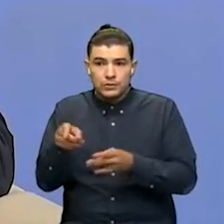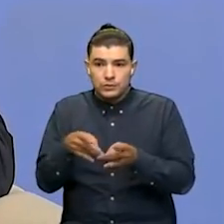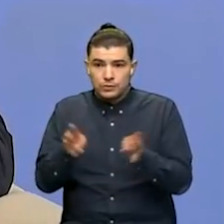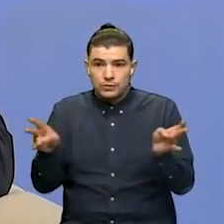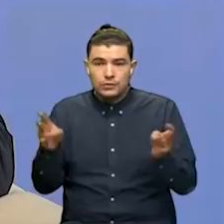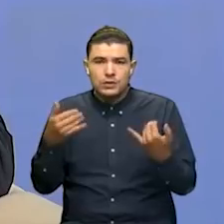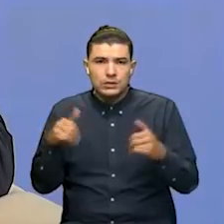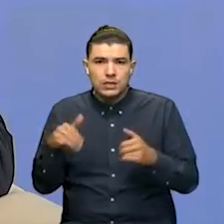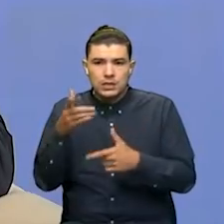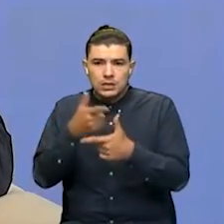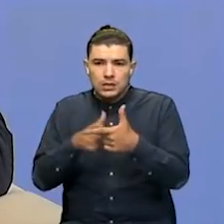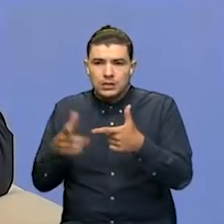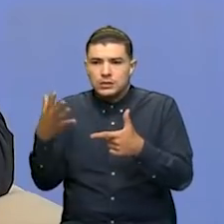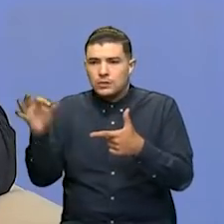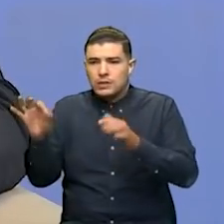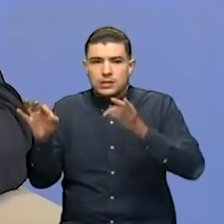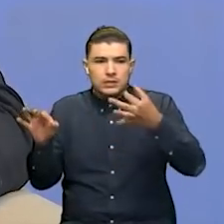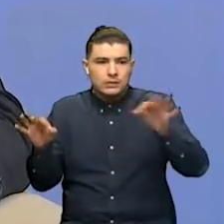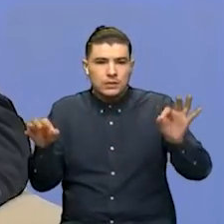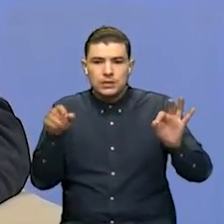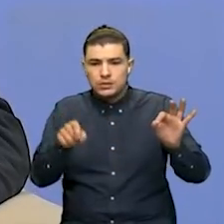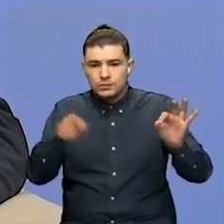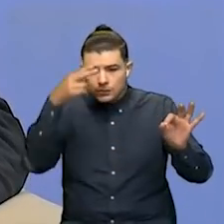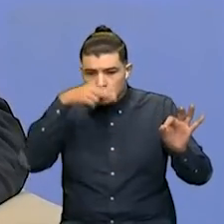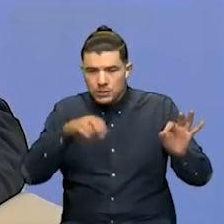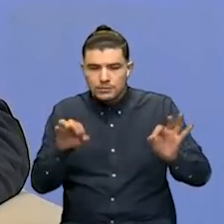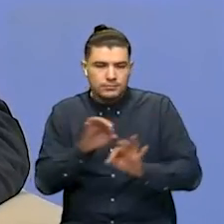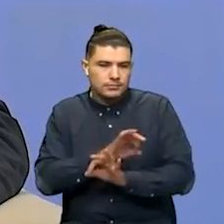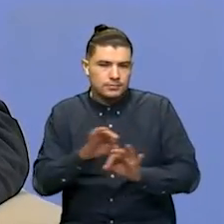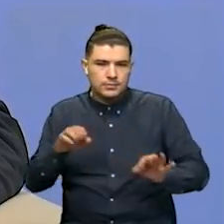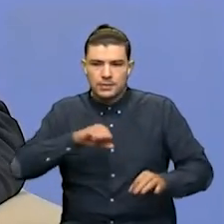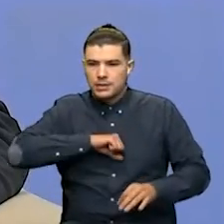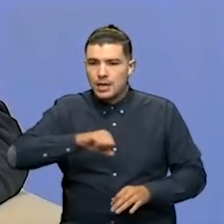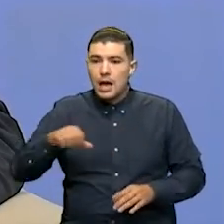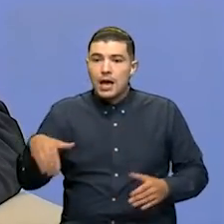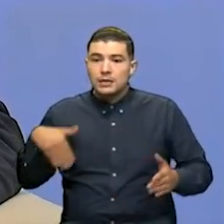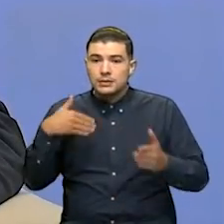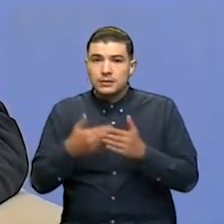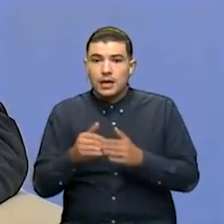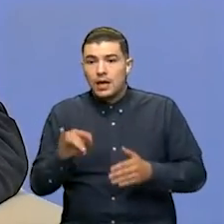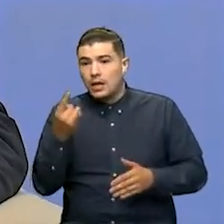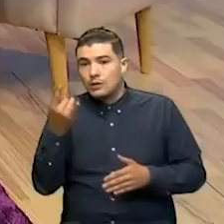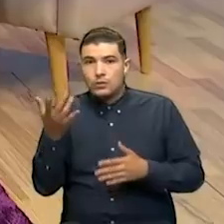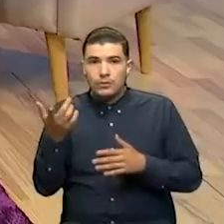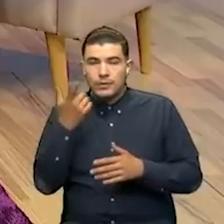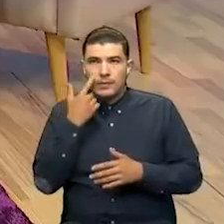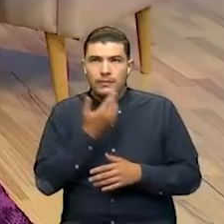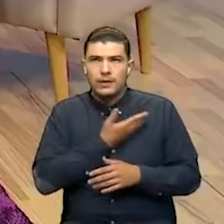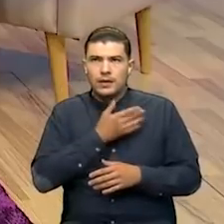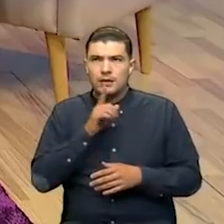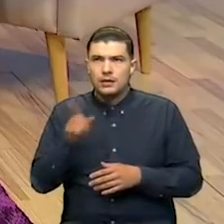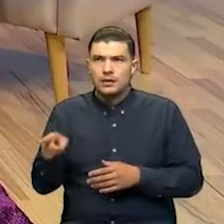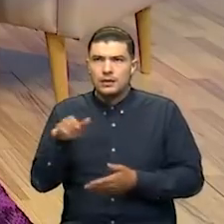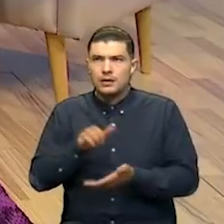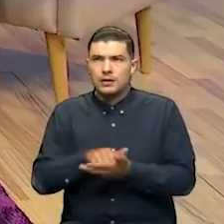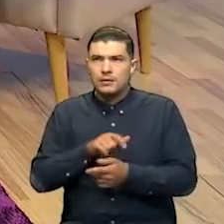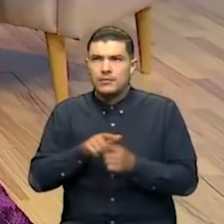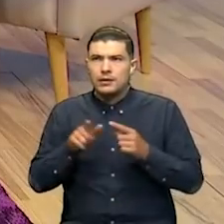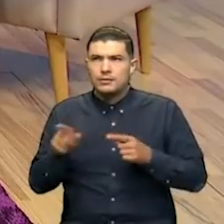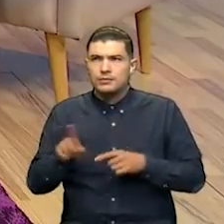simplemente 50-50% y los hijos en este momento no tendrían derecho hasta que no fallezcan los algunos. Bueno, pero usted ya los está divorciando y ella no está